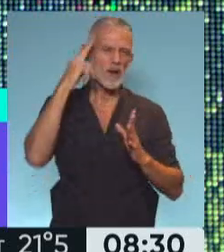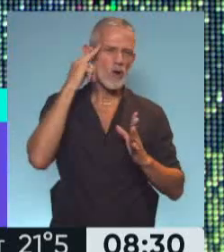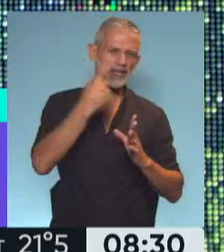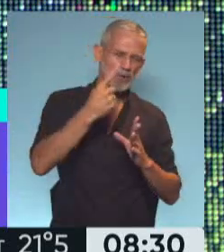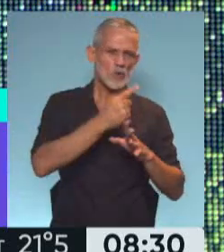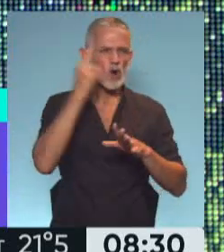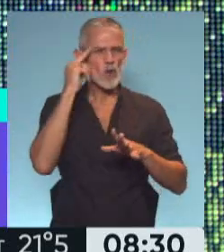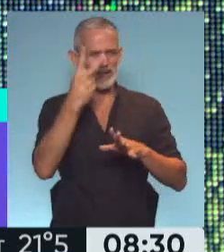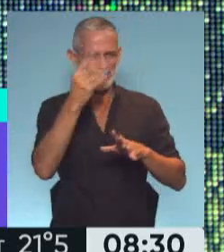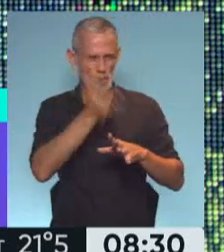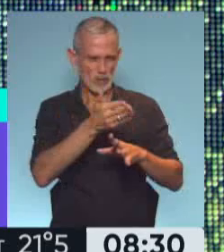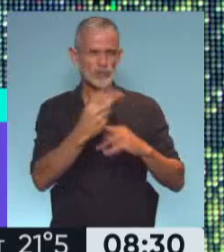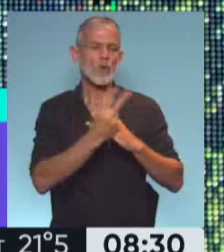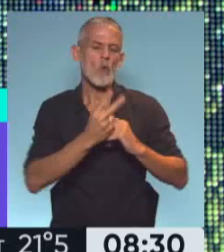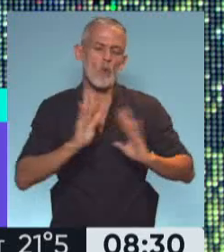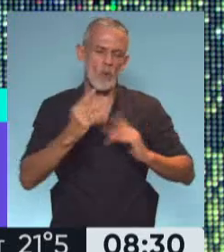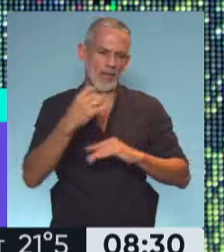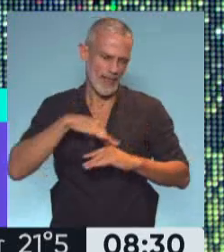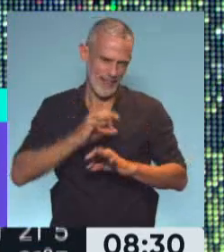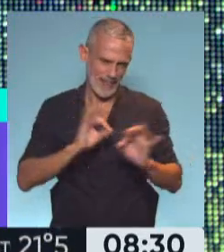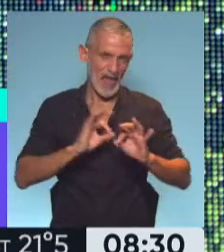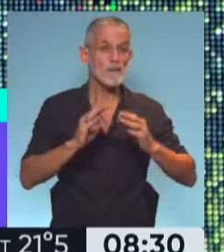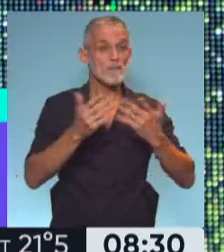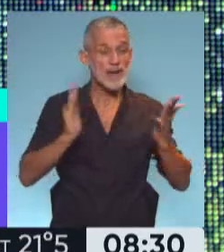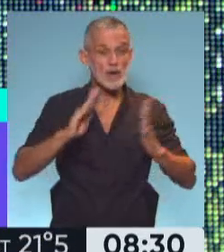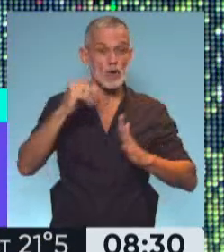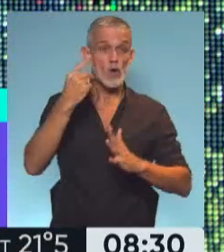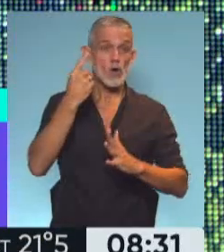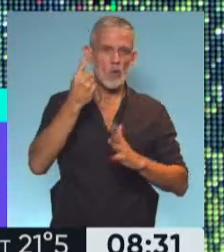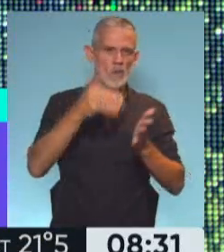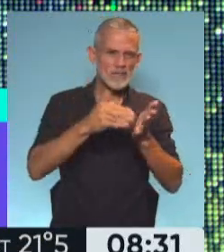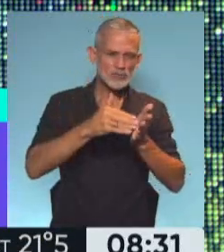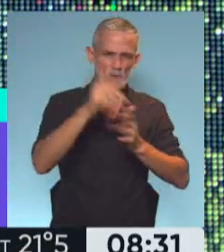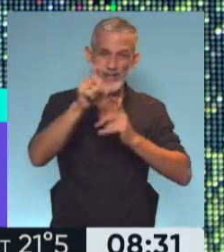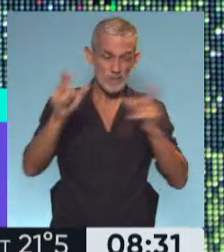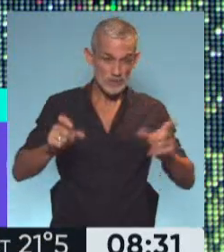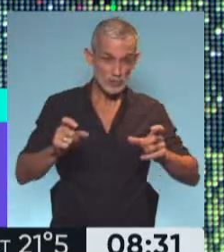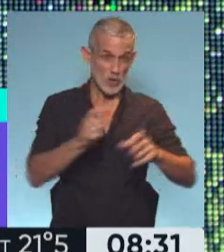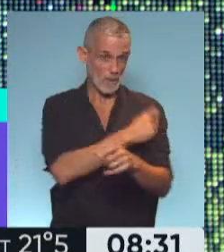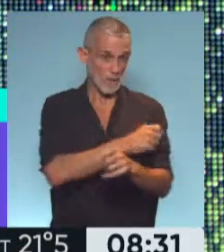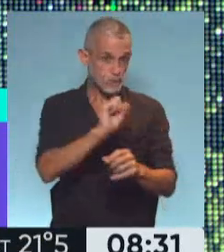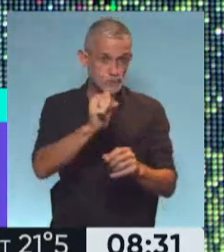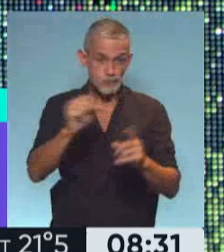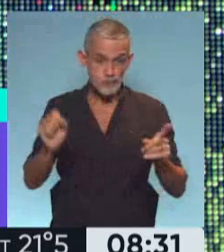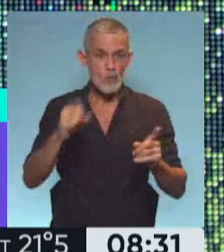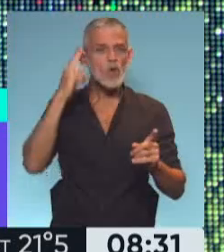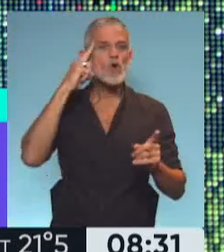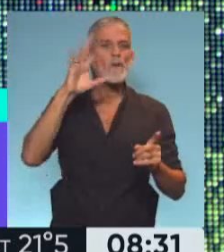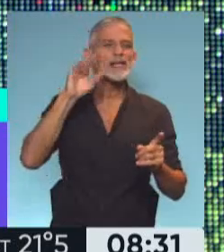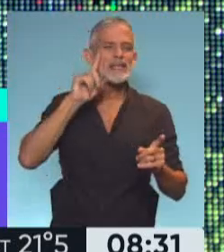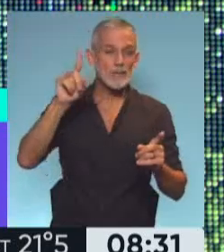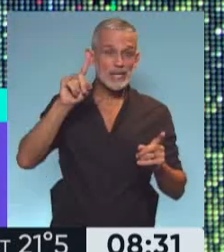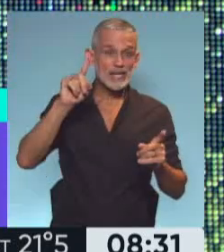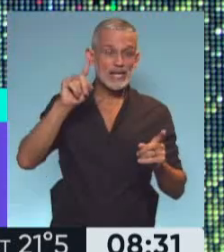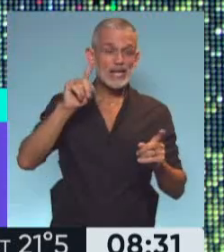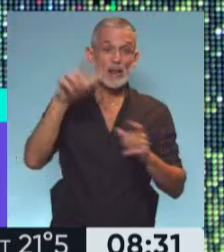y el 92%. Eso quiere decir que en 1 millón de vacunados hay alrededor de 90.000